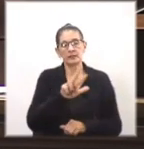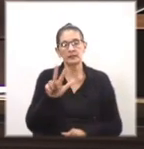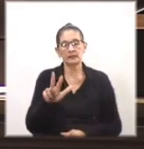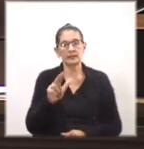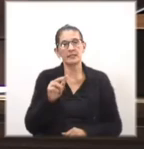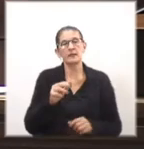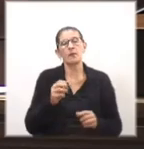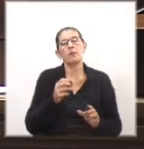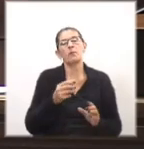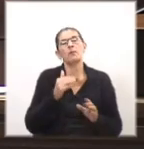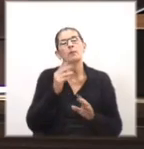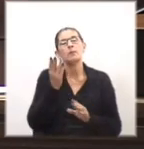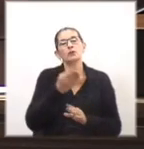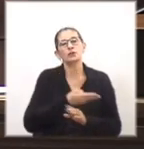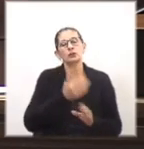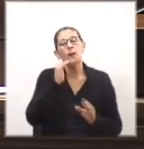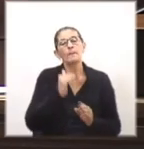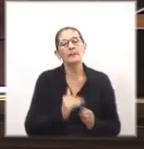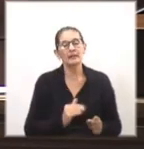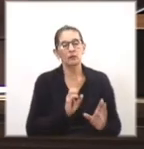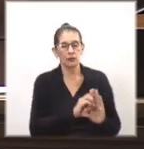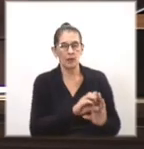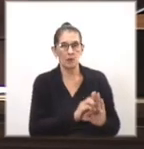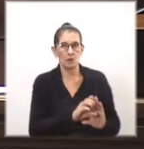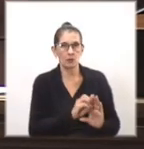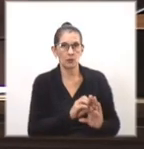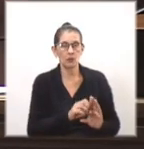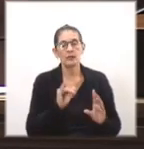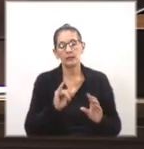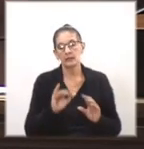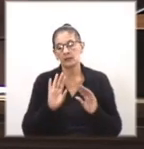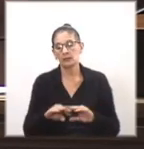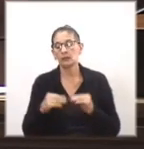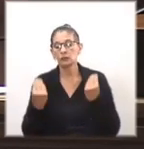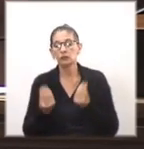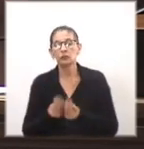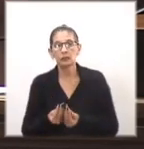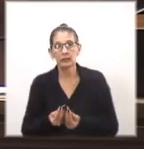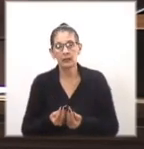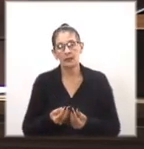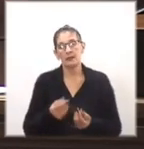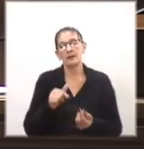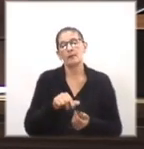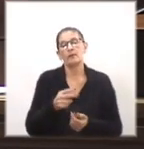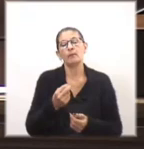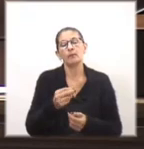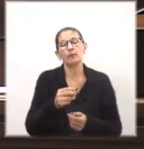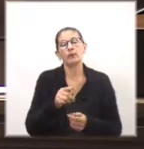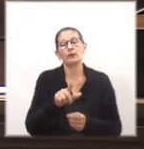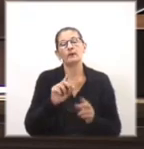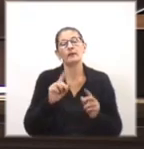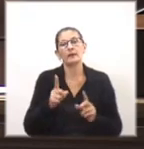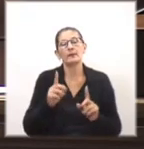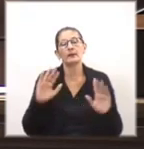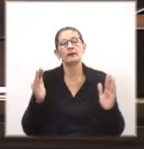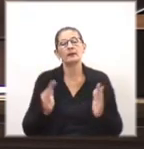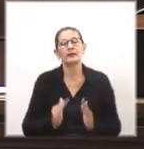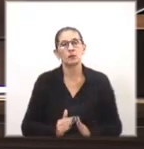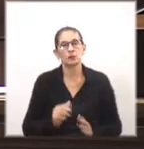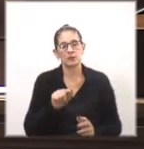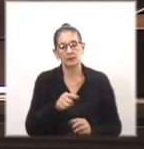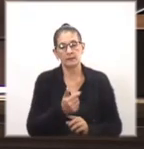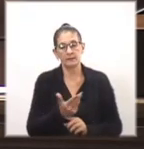33% menos de aportes, por lo que la prestación total que corresponde a la renta vitalicia debería reducirse en esa